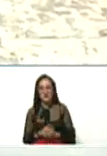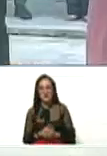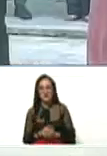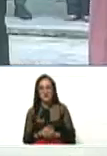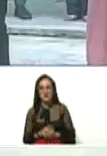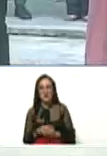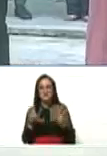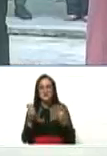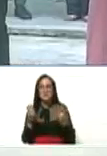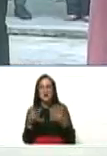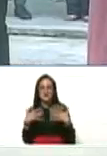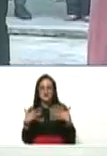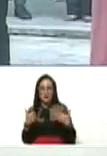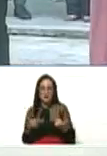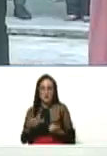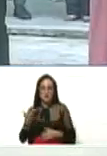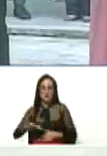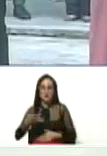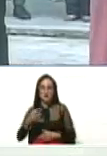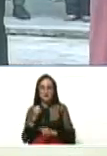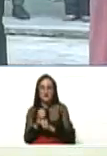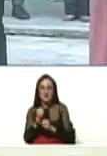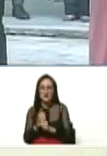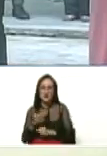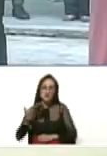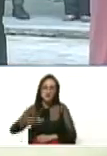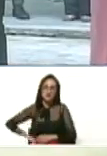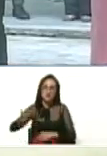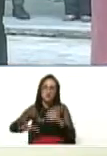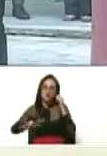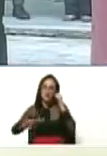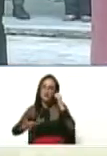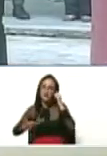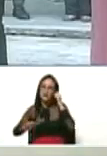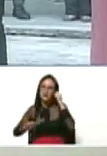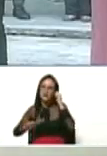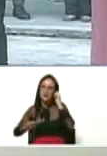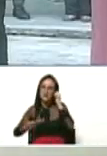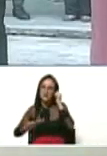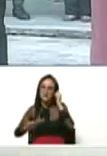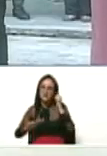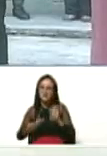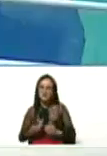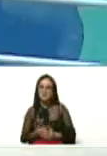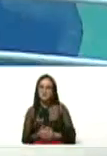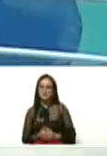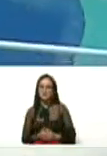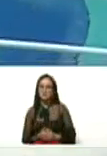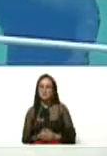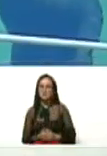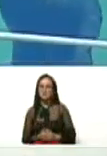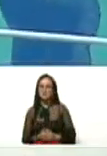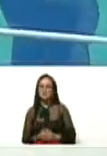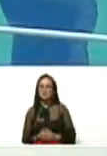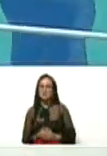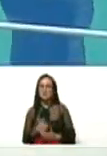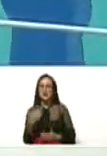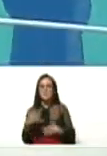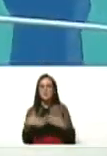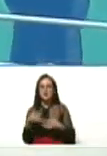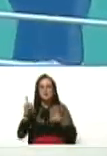de educación, presidente, es un trabajo fundamental, ¿ok?, de lo que para el proceso